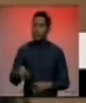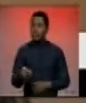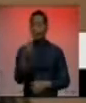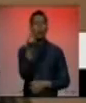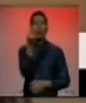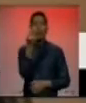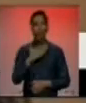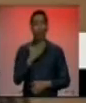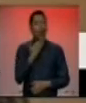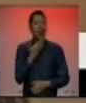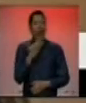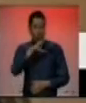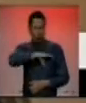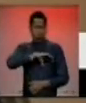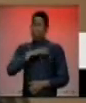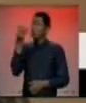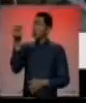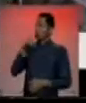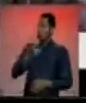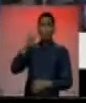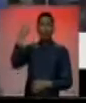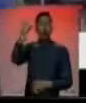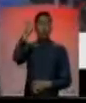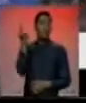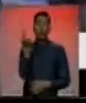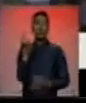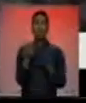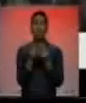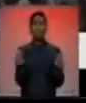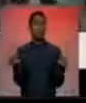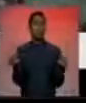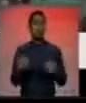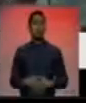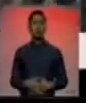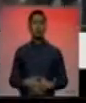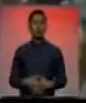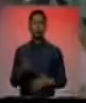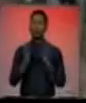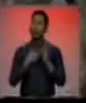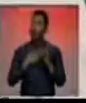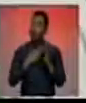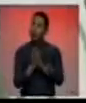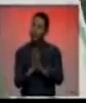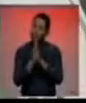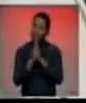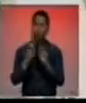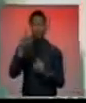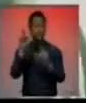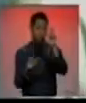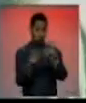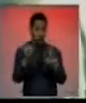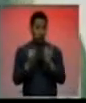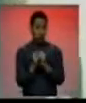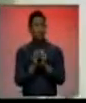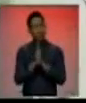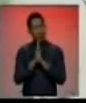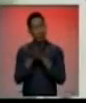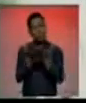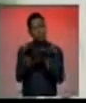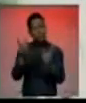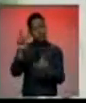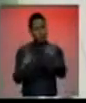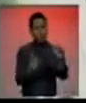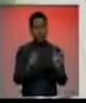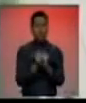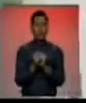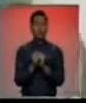podría subsistir un municipio y desaparecerían. Le he pedido a la militancia de que